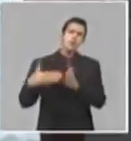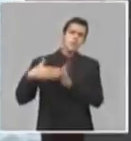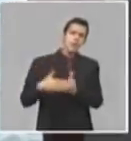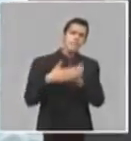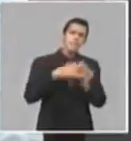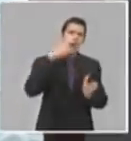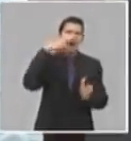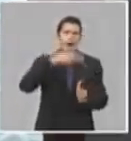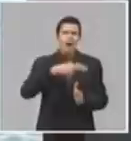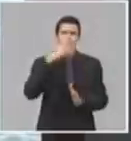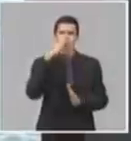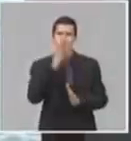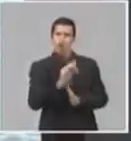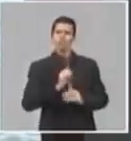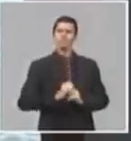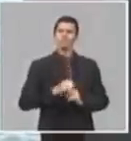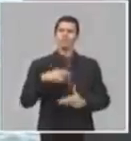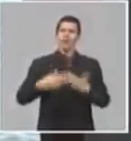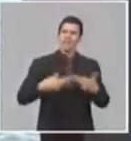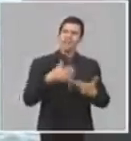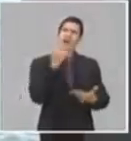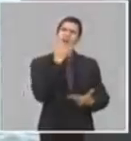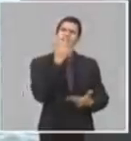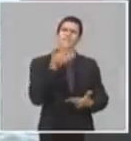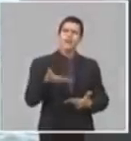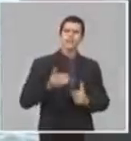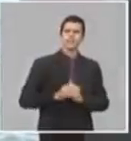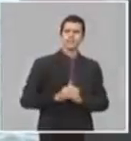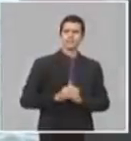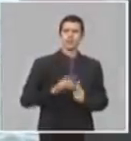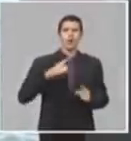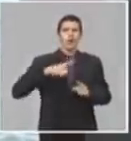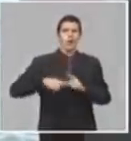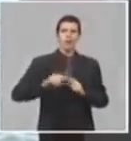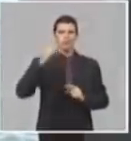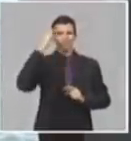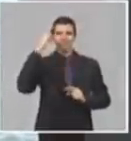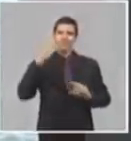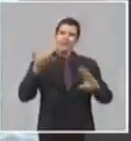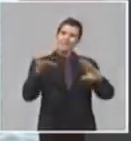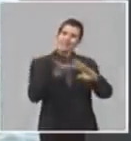medidas a finales o a mediados del pasado año.